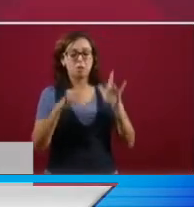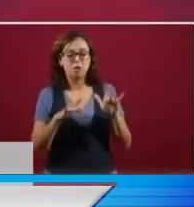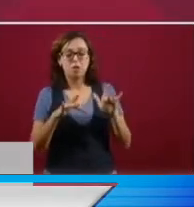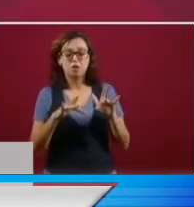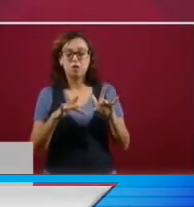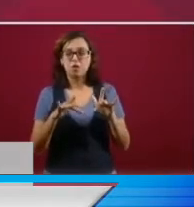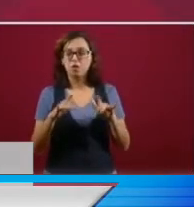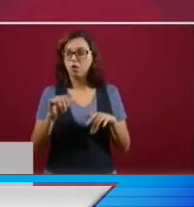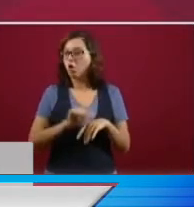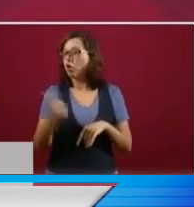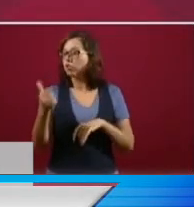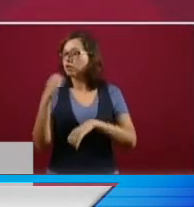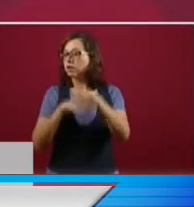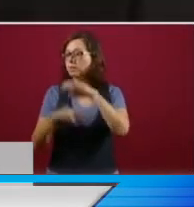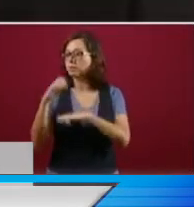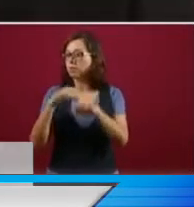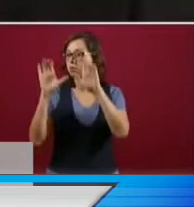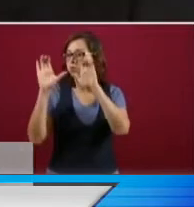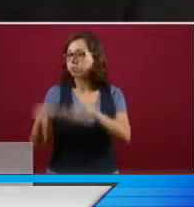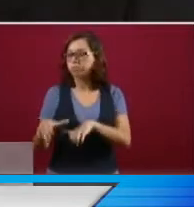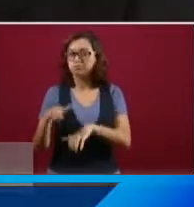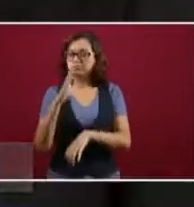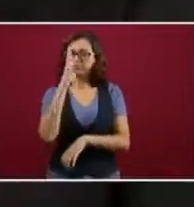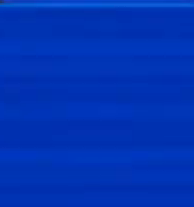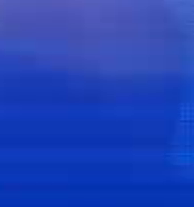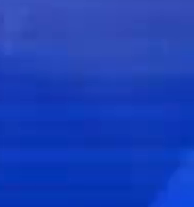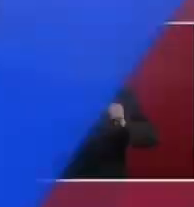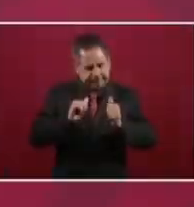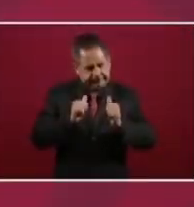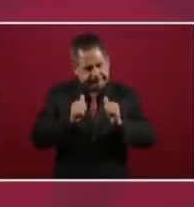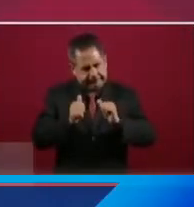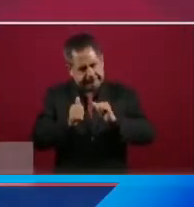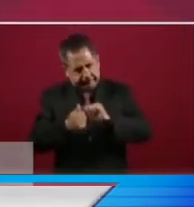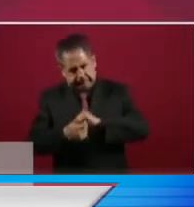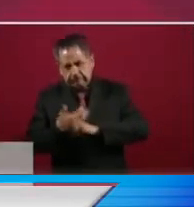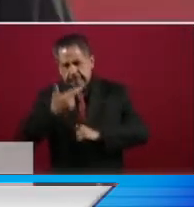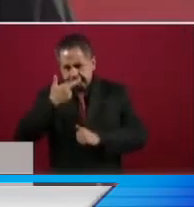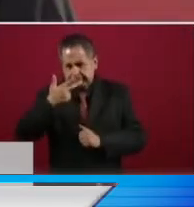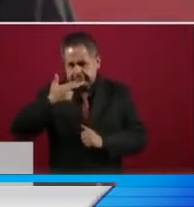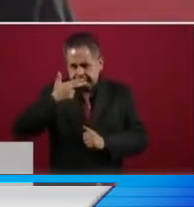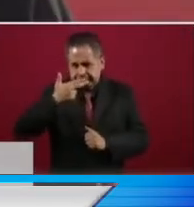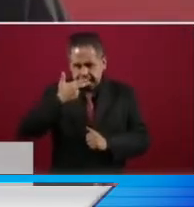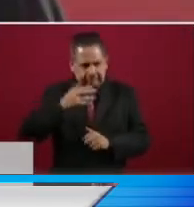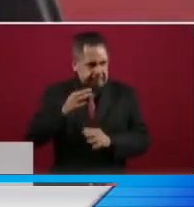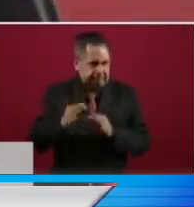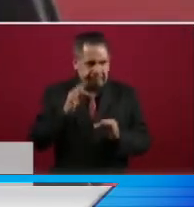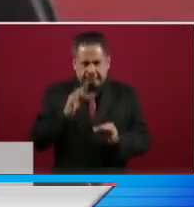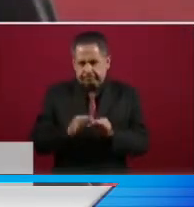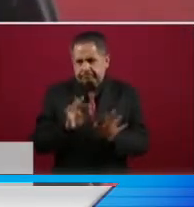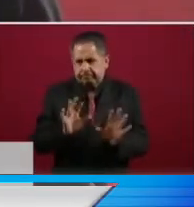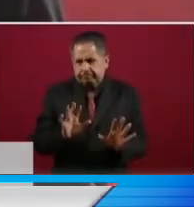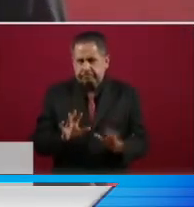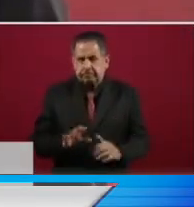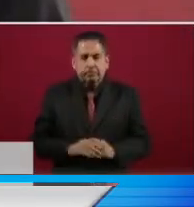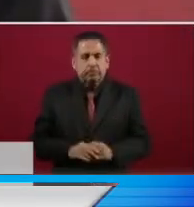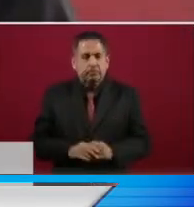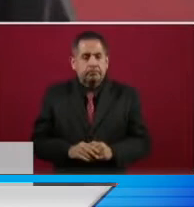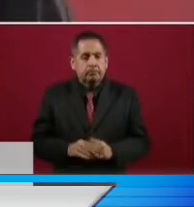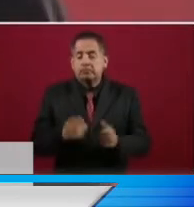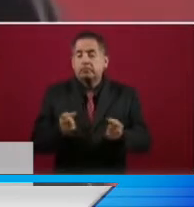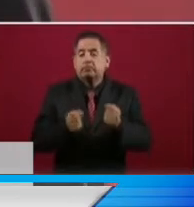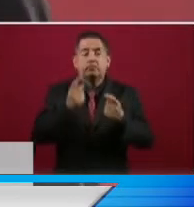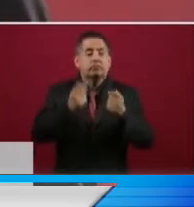Anaya, concuño del expresidente Carlos Salinas de Gortari. Abasto de medicamentos. Se regulariza el abasto